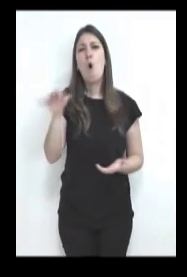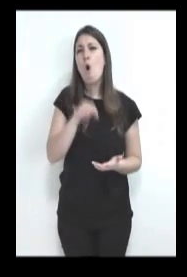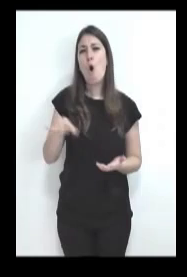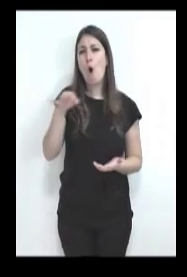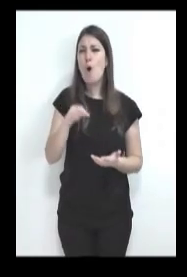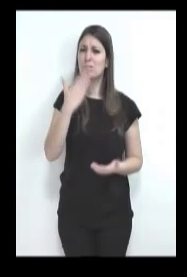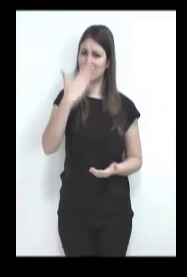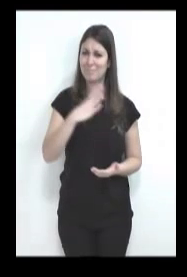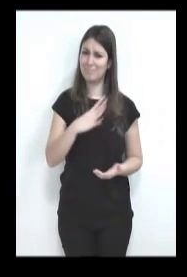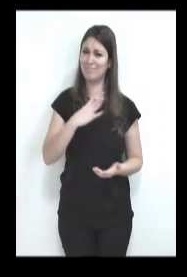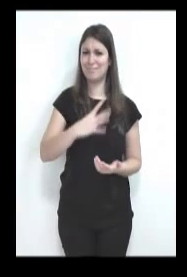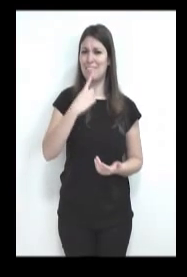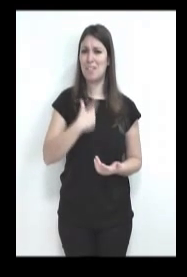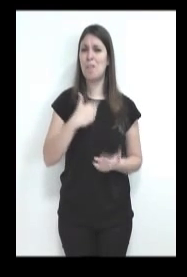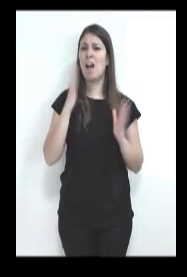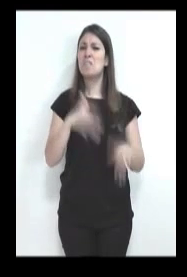honestos, observando